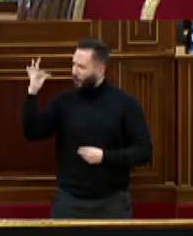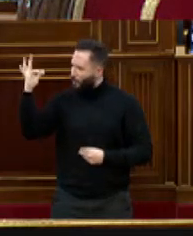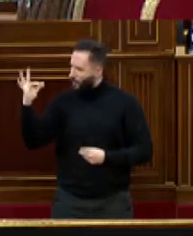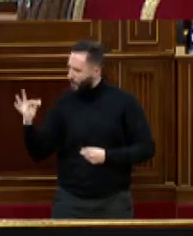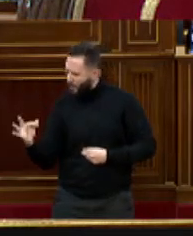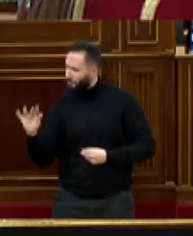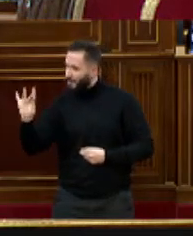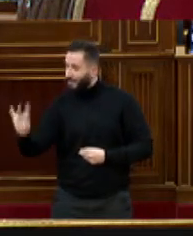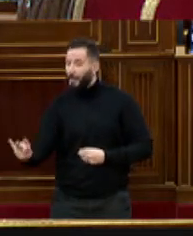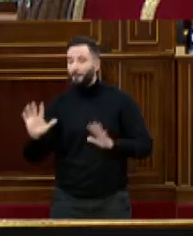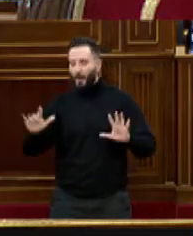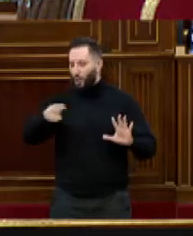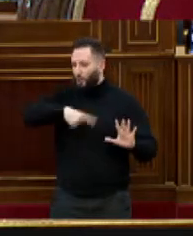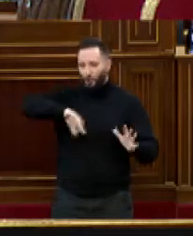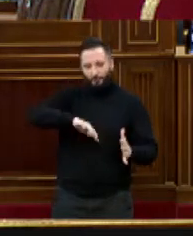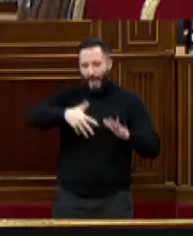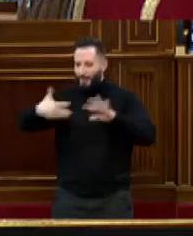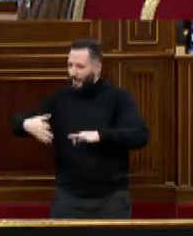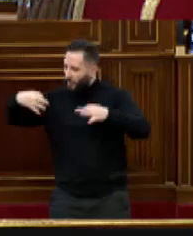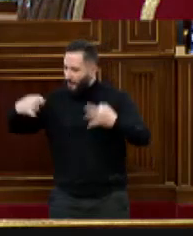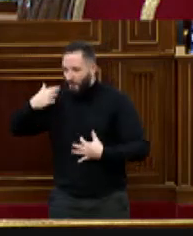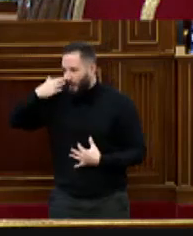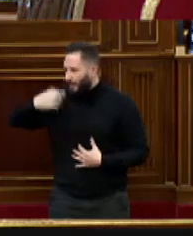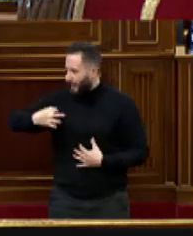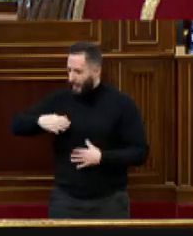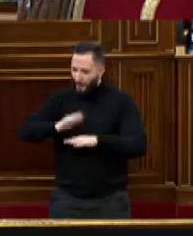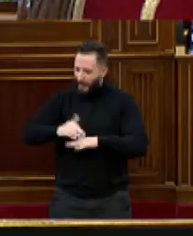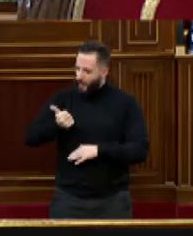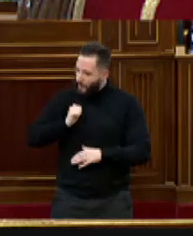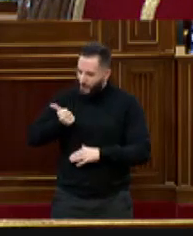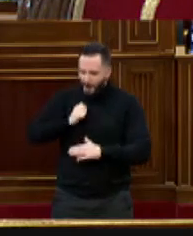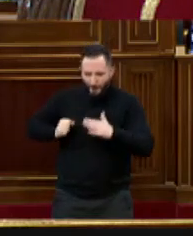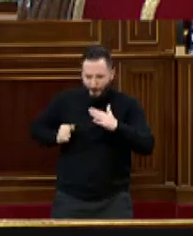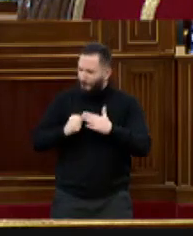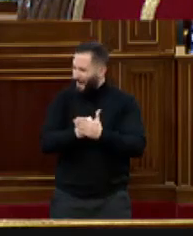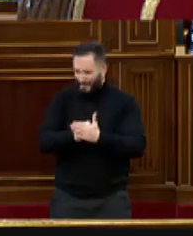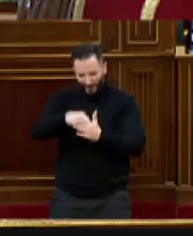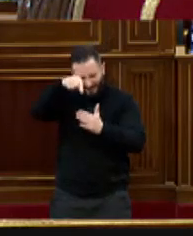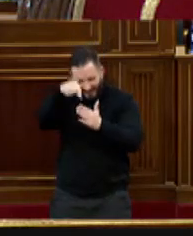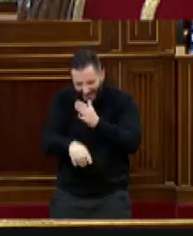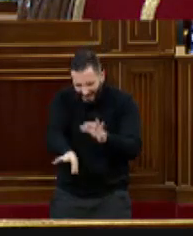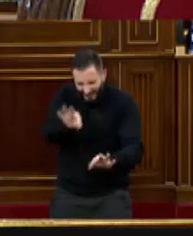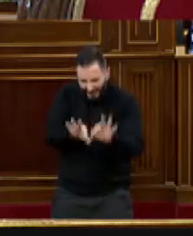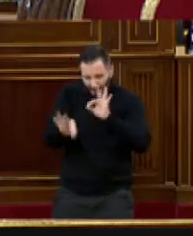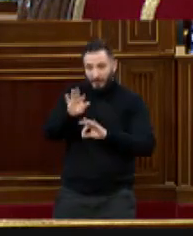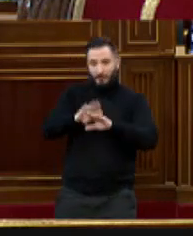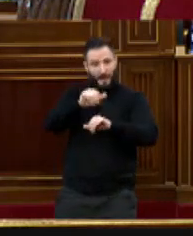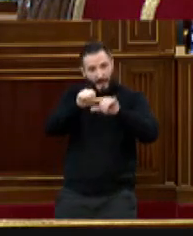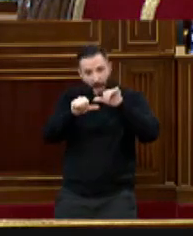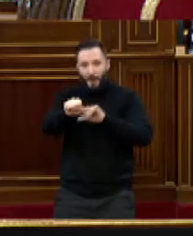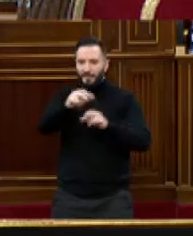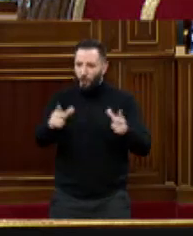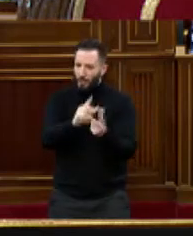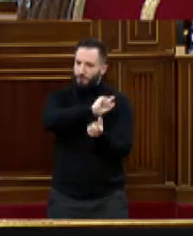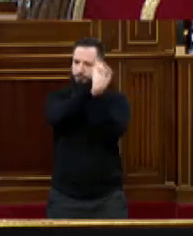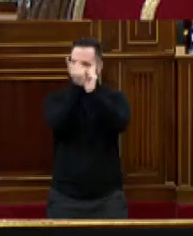obligación de realizar de materializar de sacarle el mayor provecho posible nos viene entendido de la